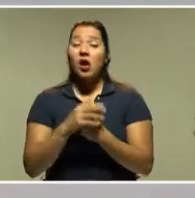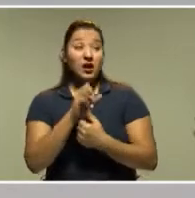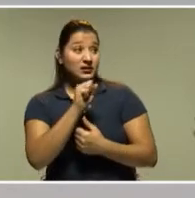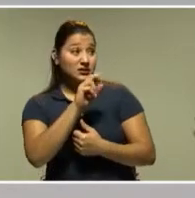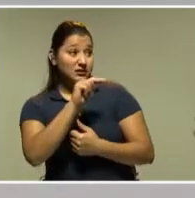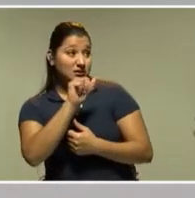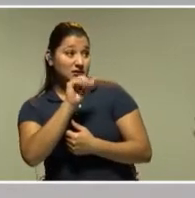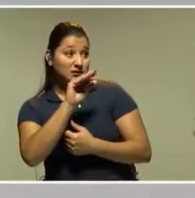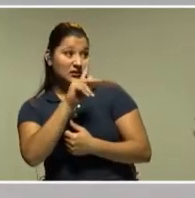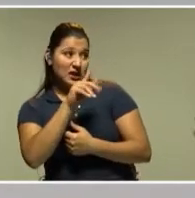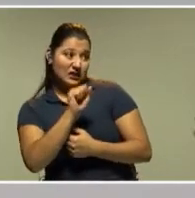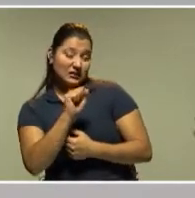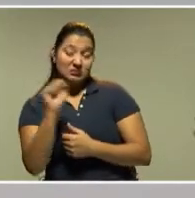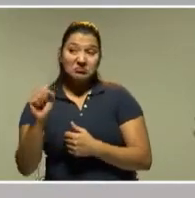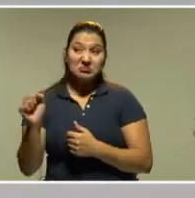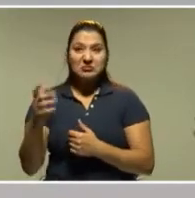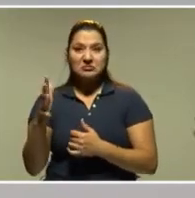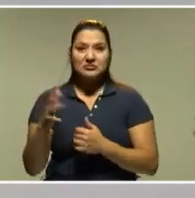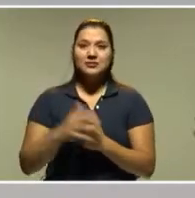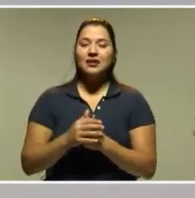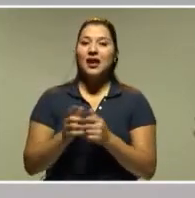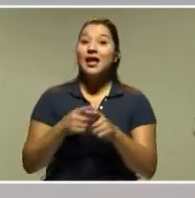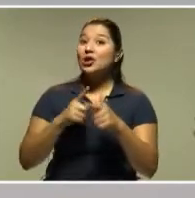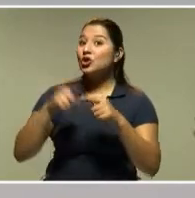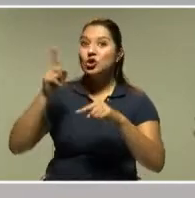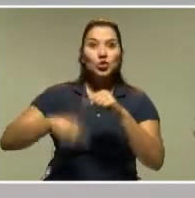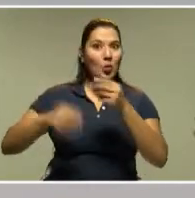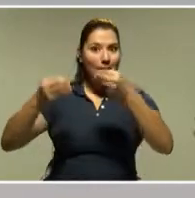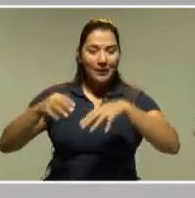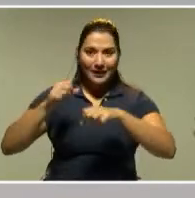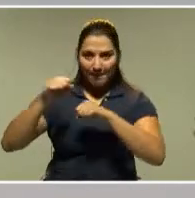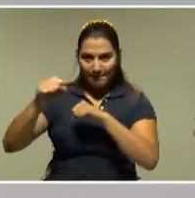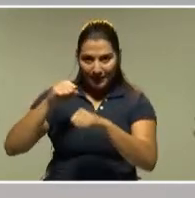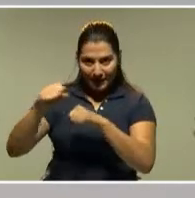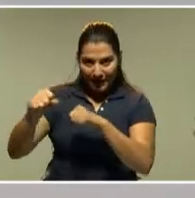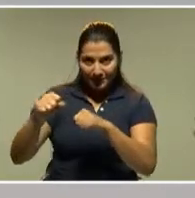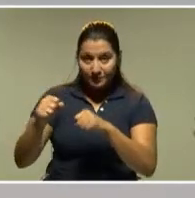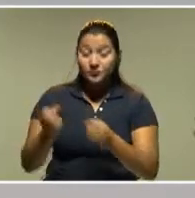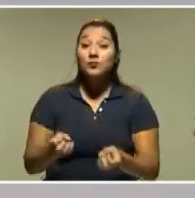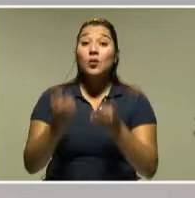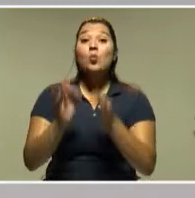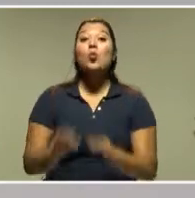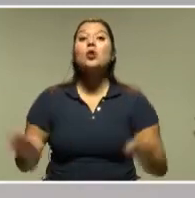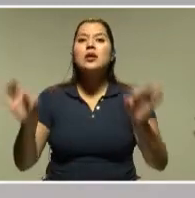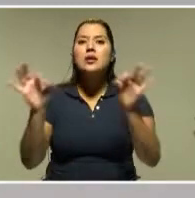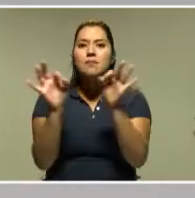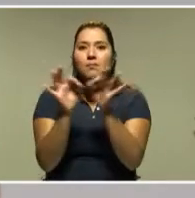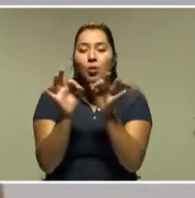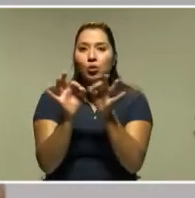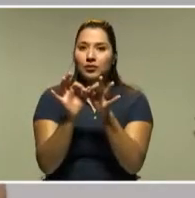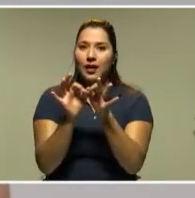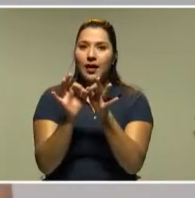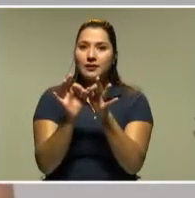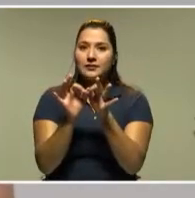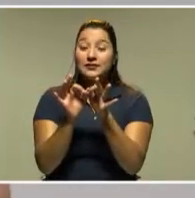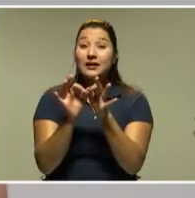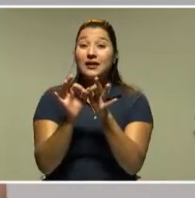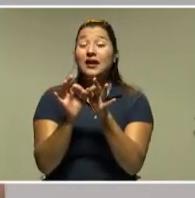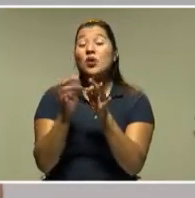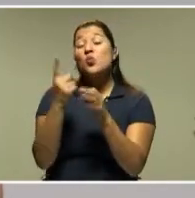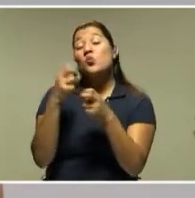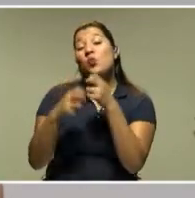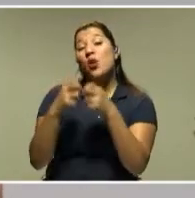o algo así. Sí, sí. Okay. Así que no se la pueden perder. Importante que siempre ha habido un problema en la ciudad deportiva,